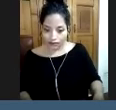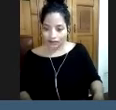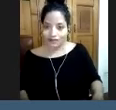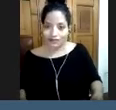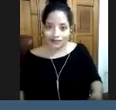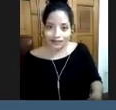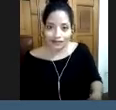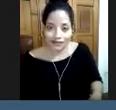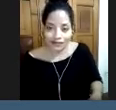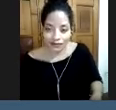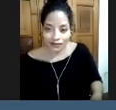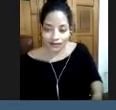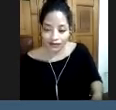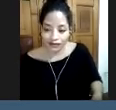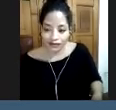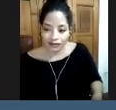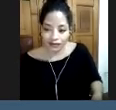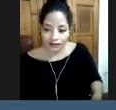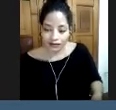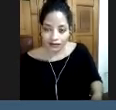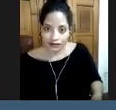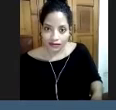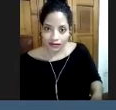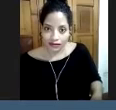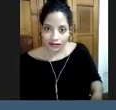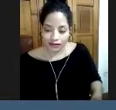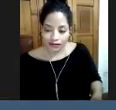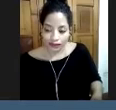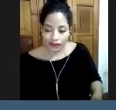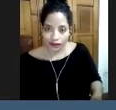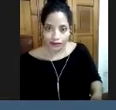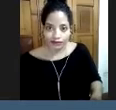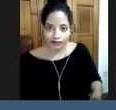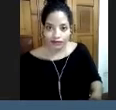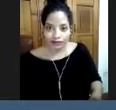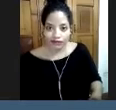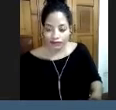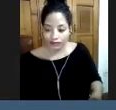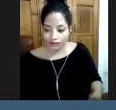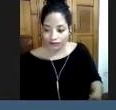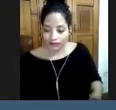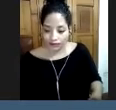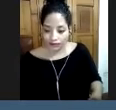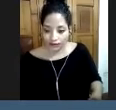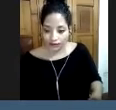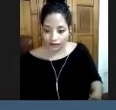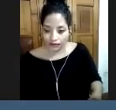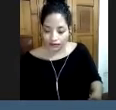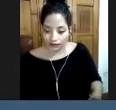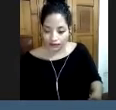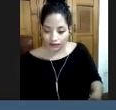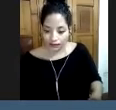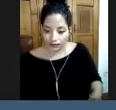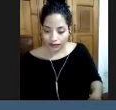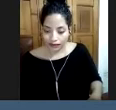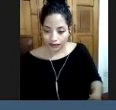no se ponen a pensar también en las condiciones que tienen las niñas y los niños para entregar tareas. Pero por lo demás, pues creo que yo controlo